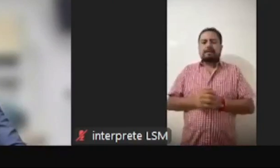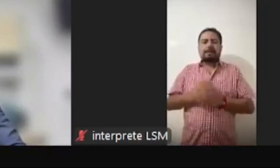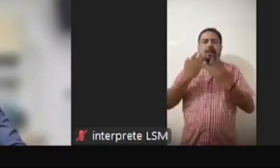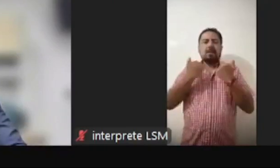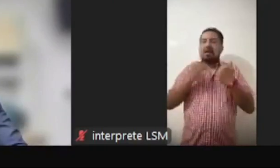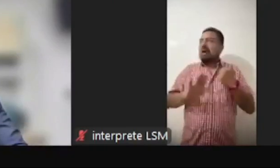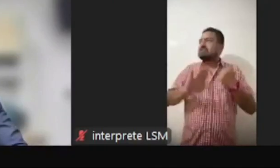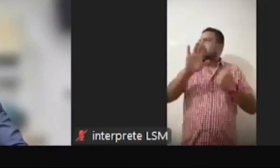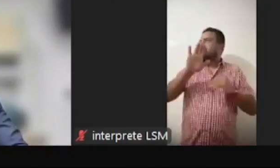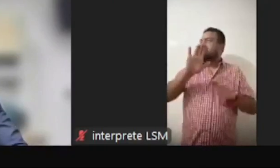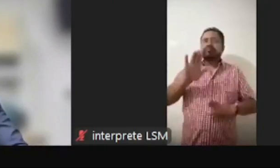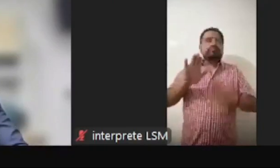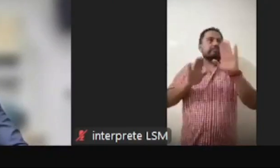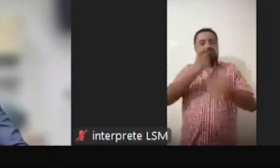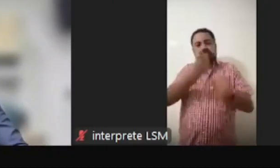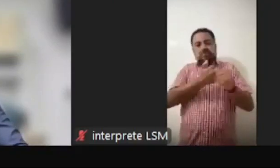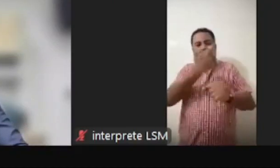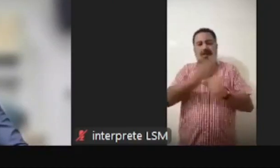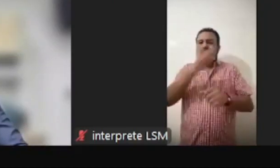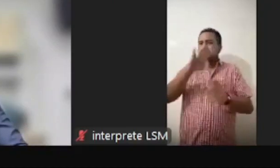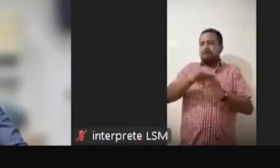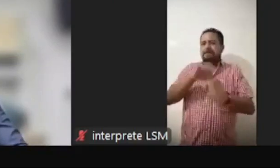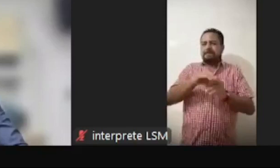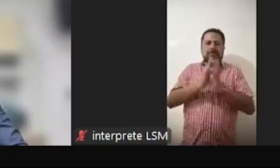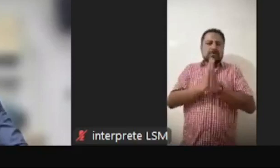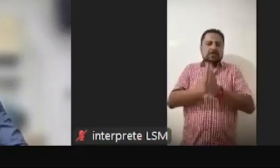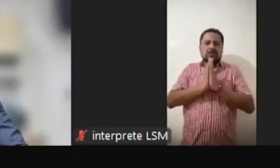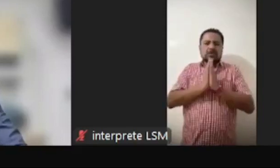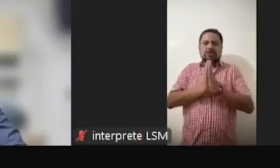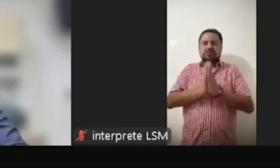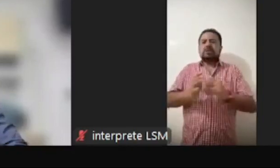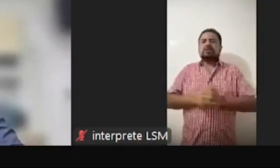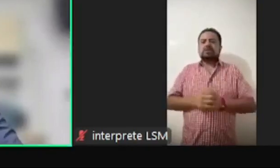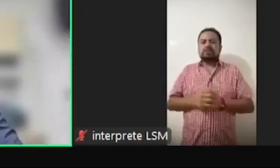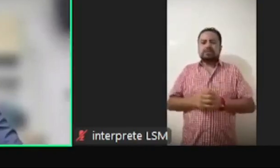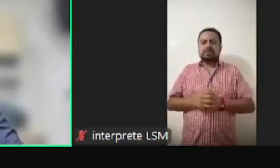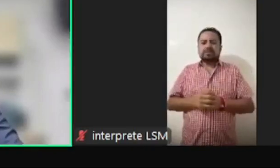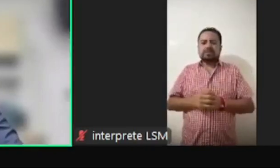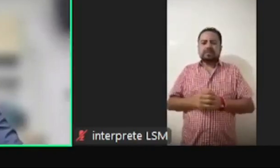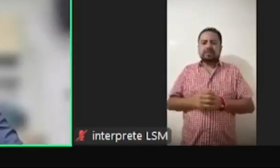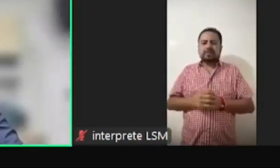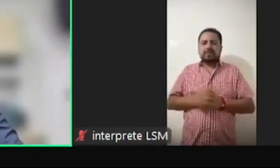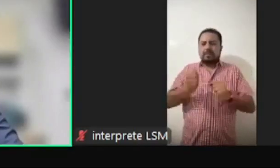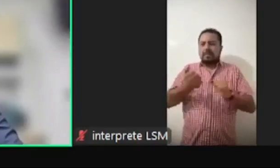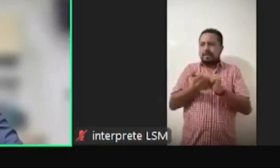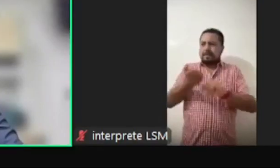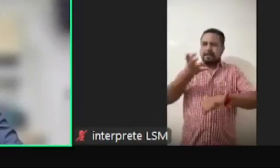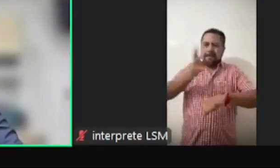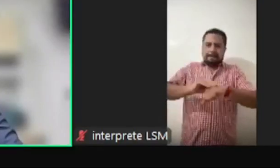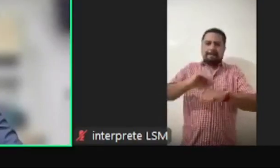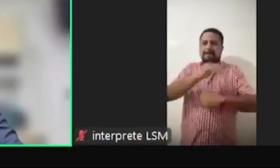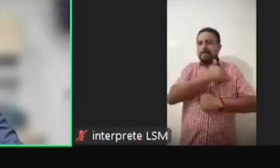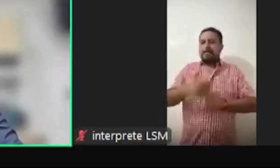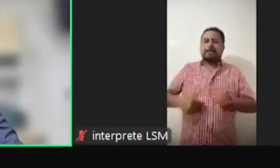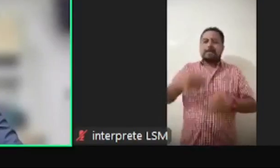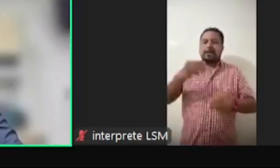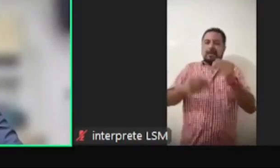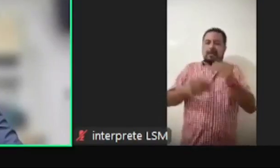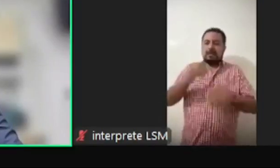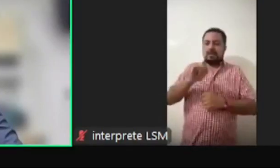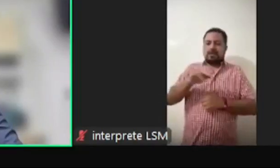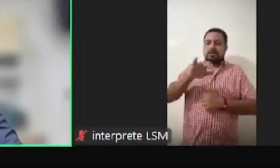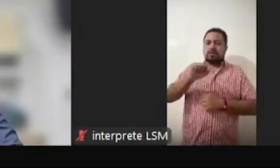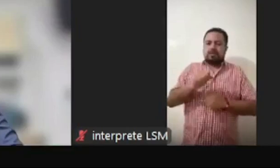comentarios al respecto, secretario, tome la votación, por favor. Con su autorización, magistrada presidenta, magistrado ponente José Inés Betancur